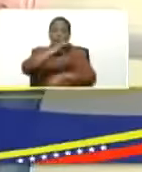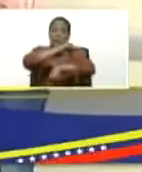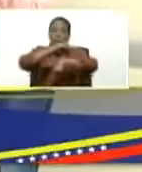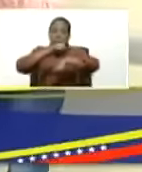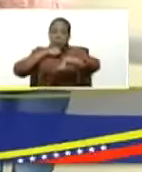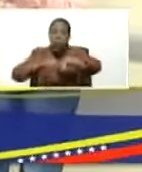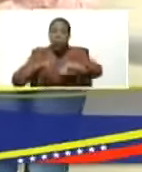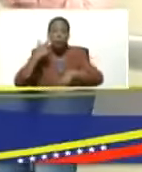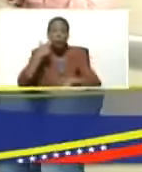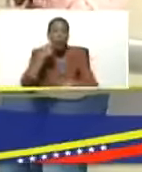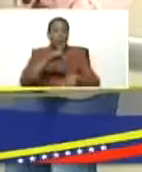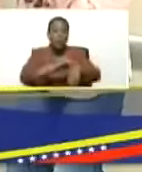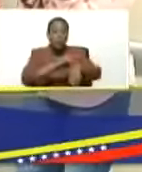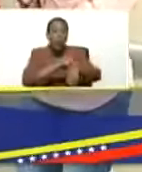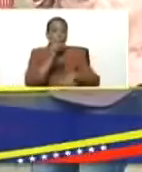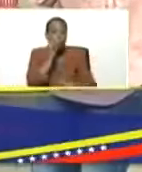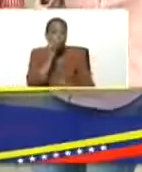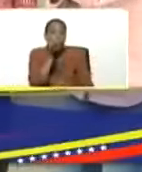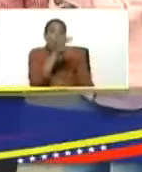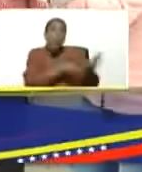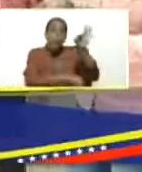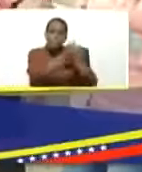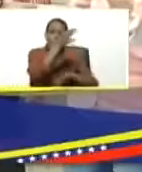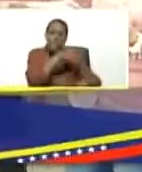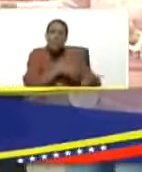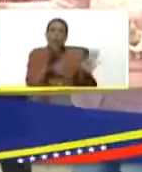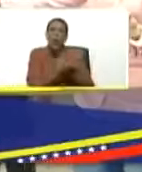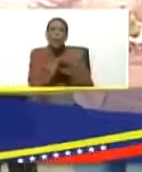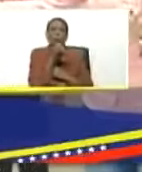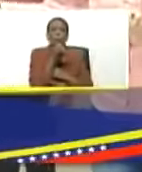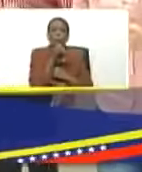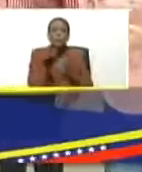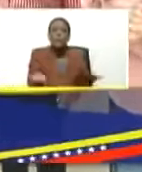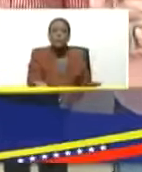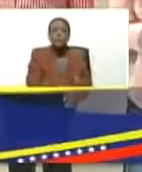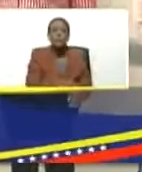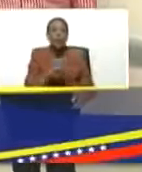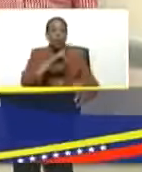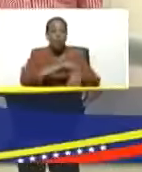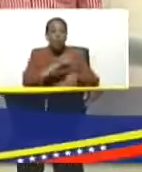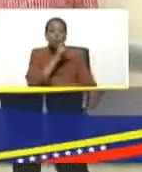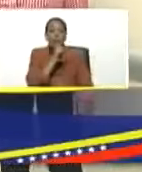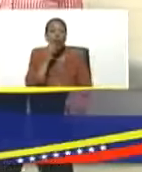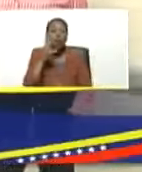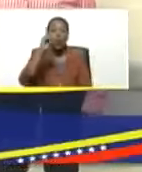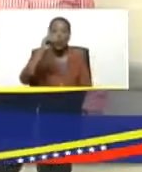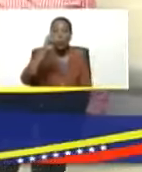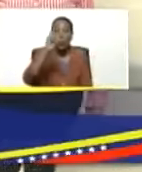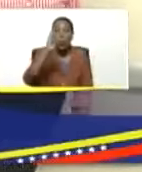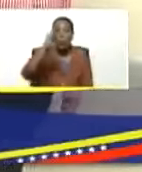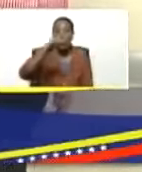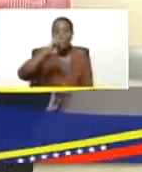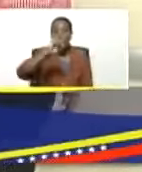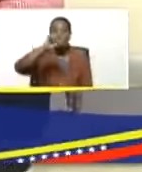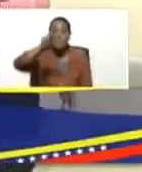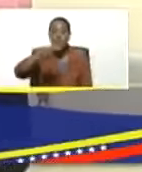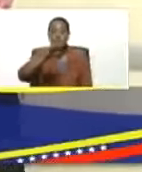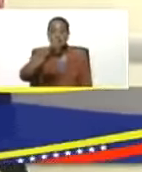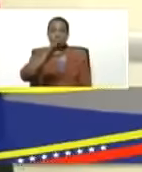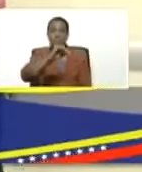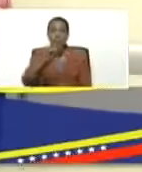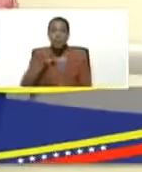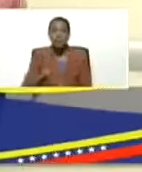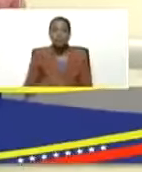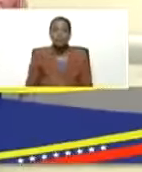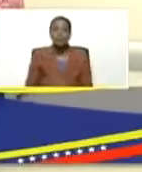Yo quisiera que el doctor Daniel Domínguez nos echara un cuento. Doctor Domínguez, adelante. Presidente, bienvenido al Hospital Virgen del Valle. ¿De